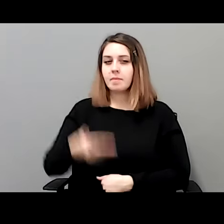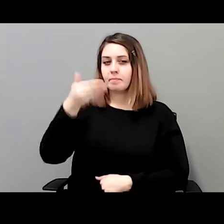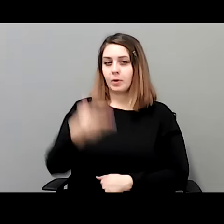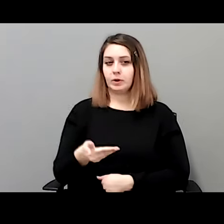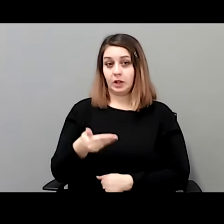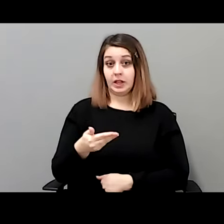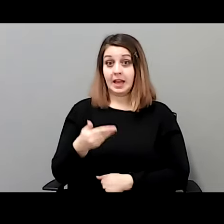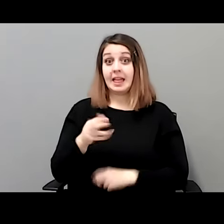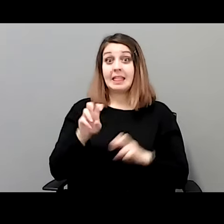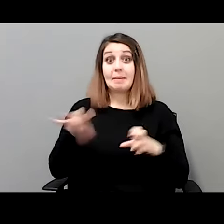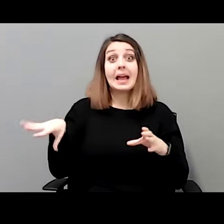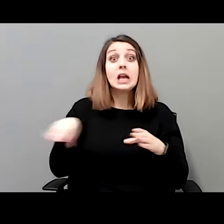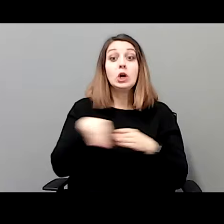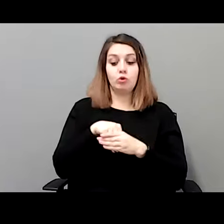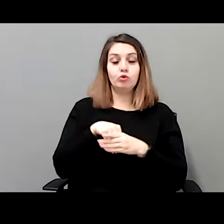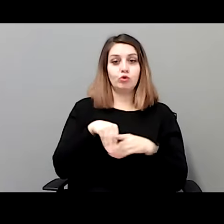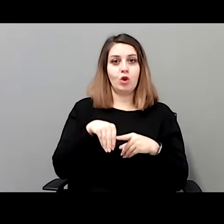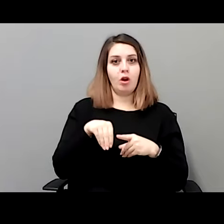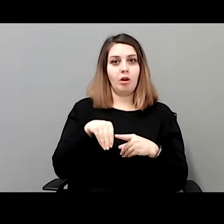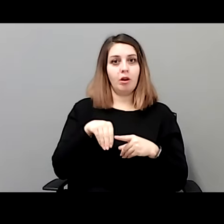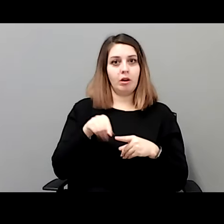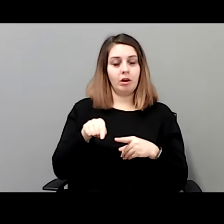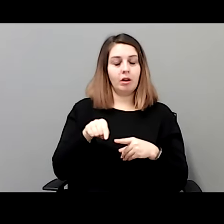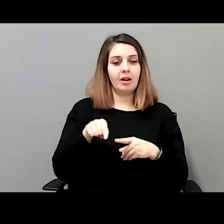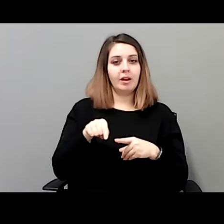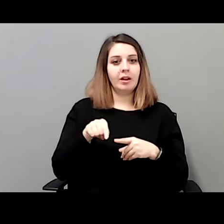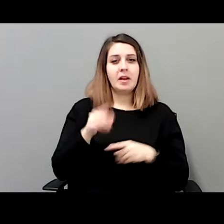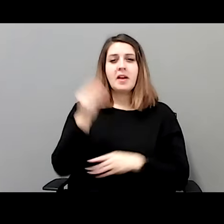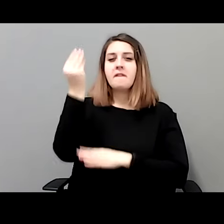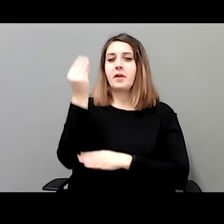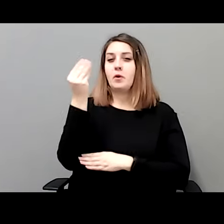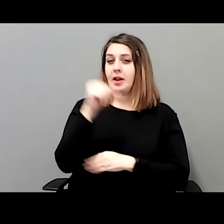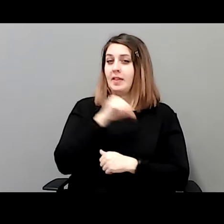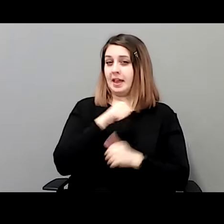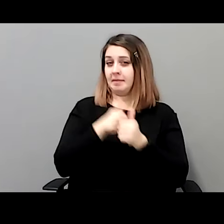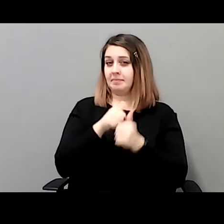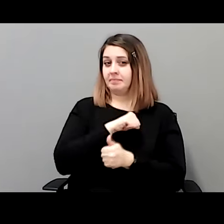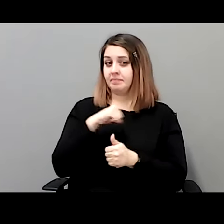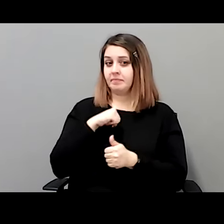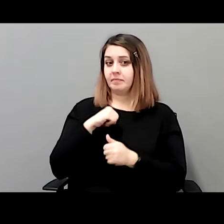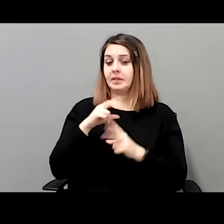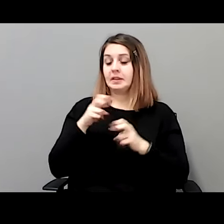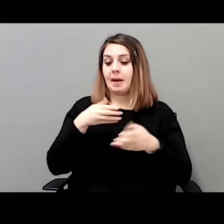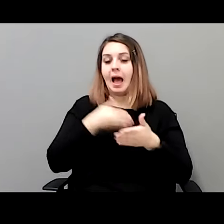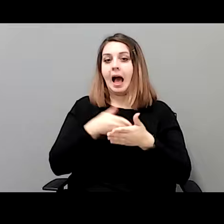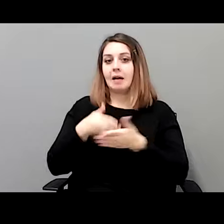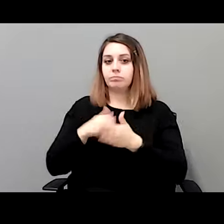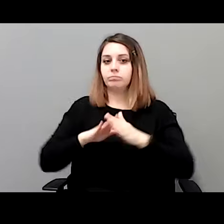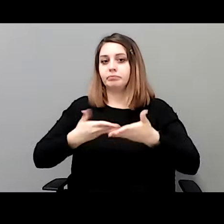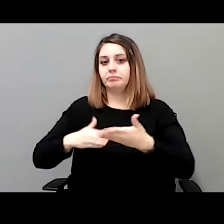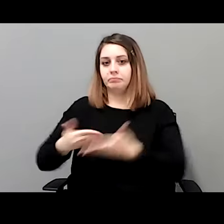la inclusión. Es una figura que muchas barreras en el acceso. Al ser